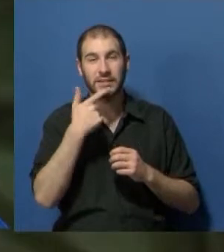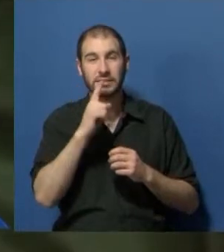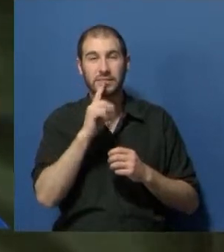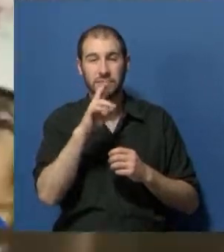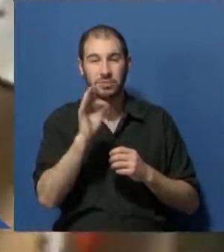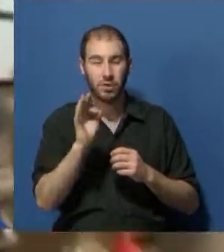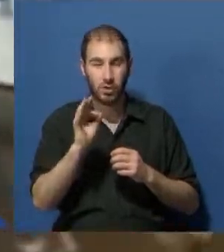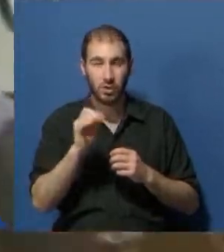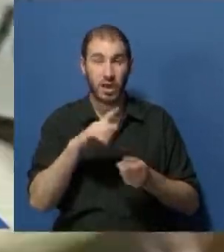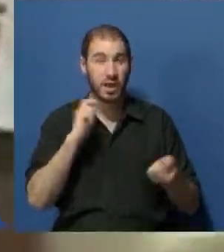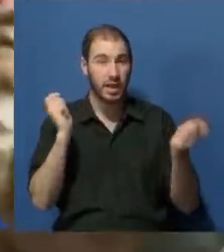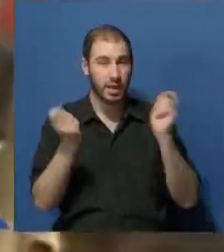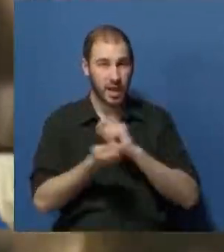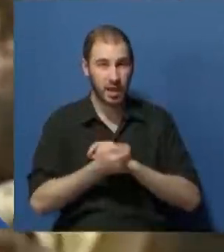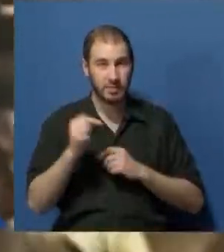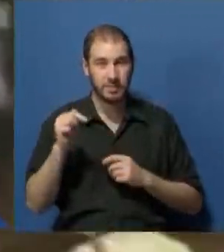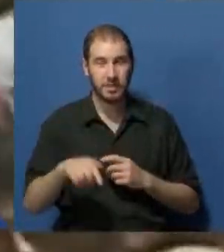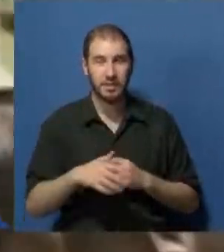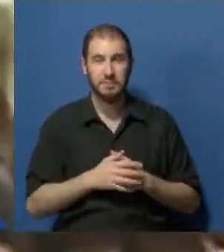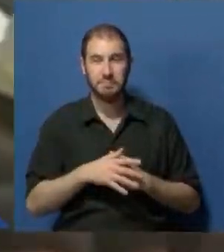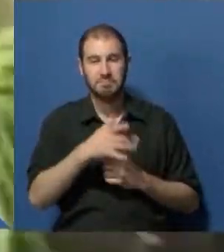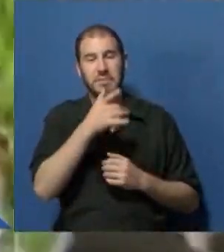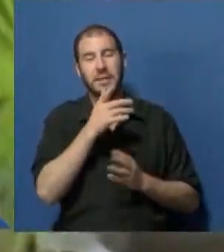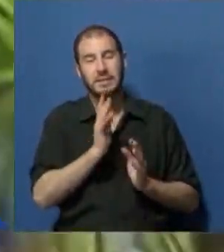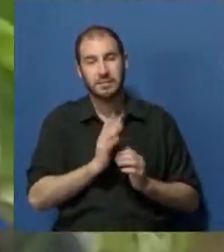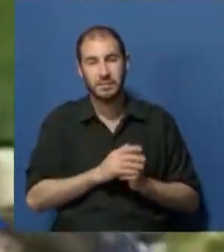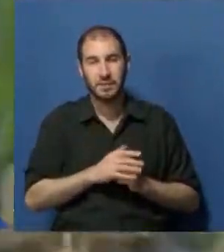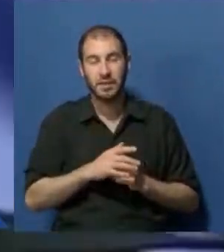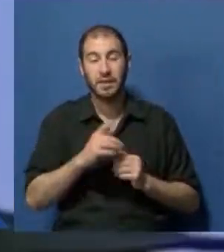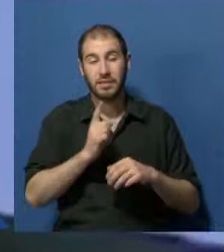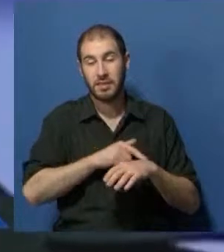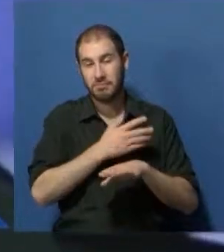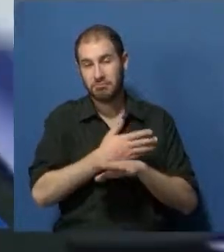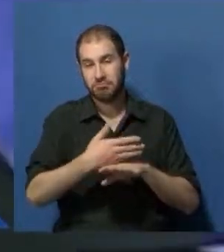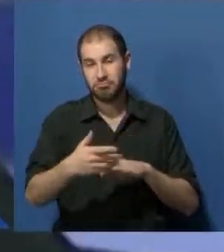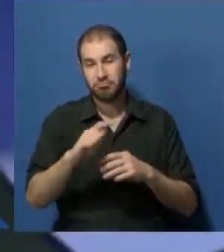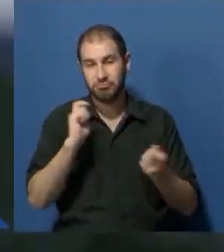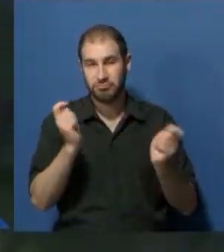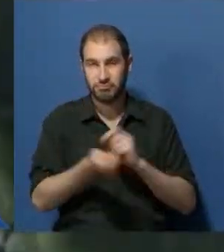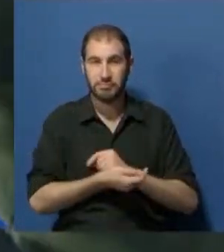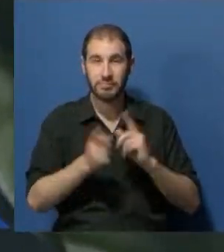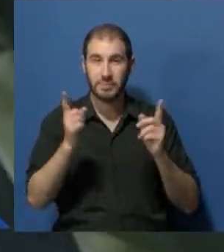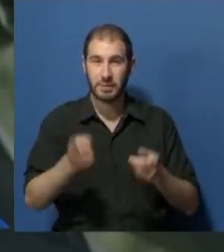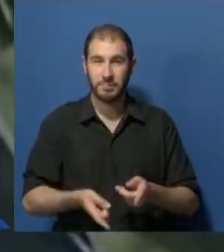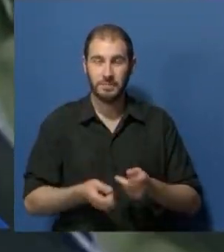modificó en gran medida, me parece, parte del tiempo transcurrido y